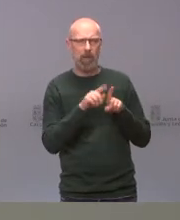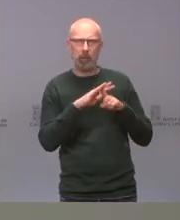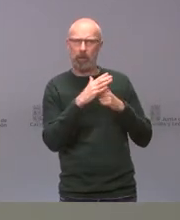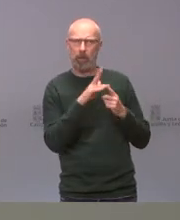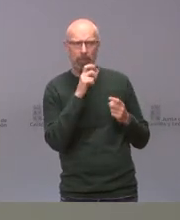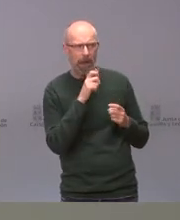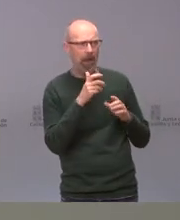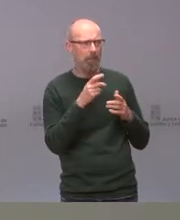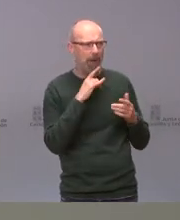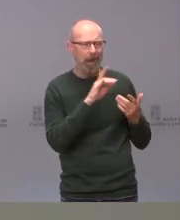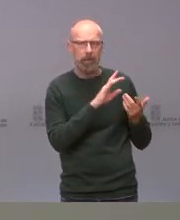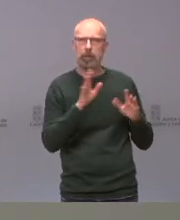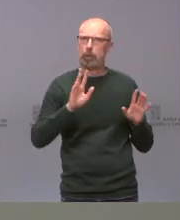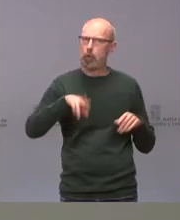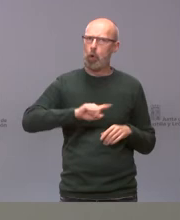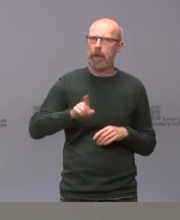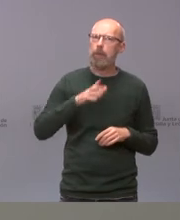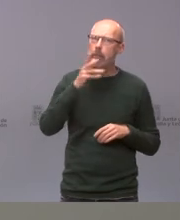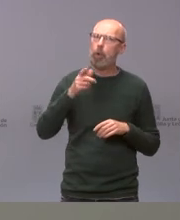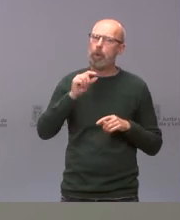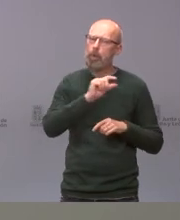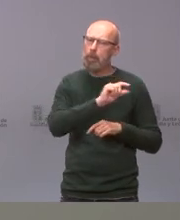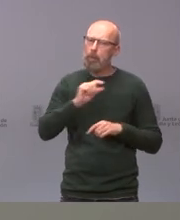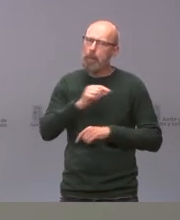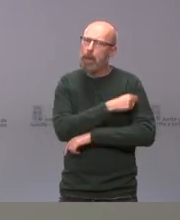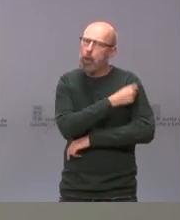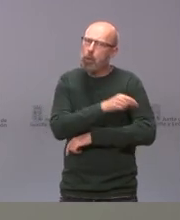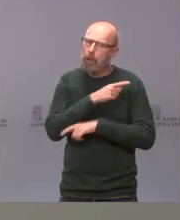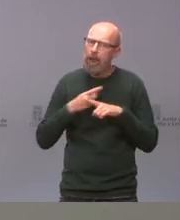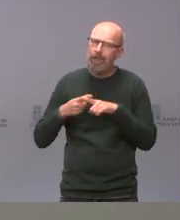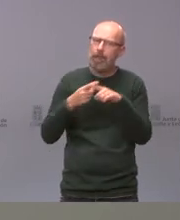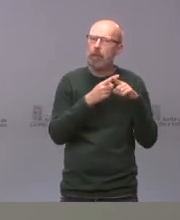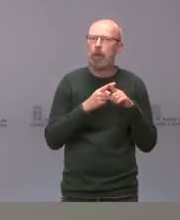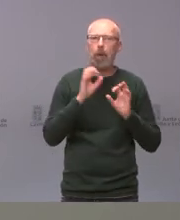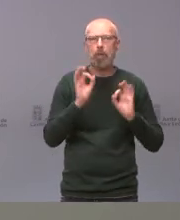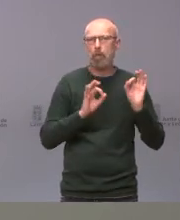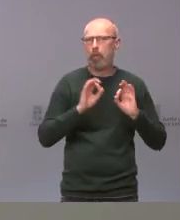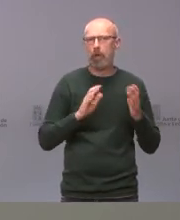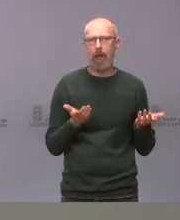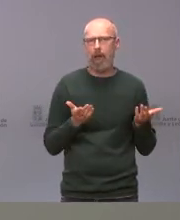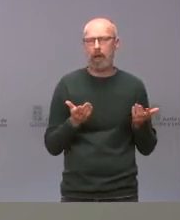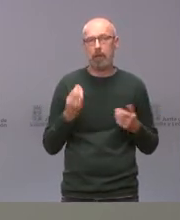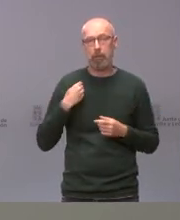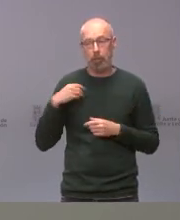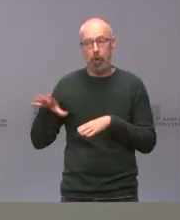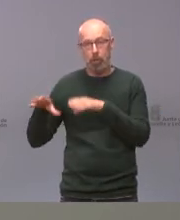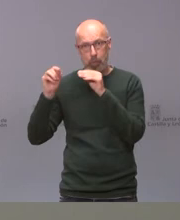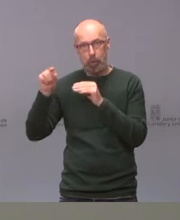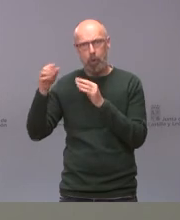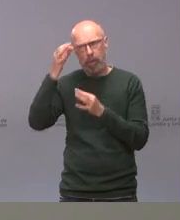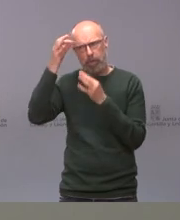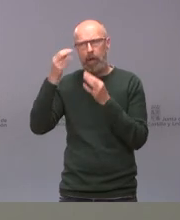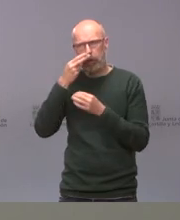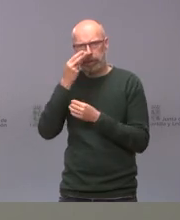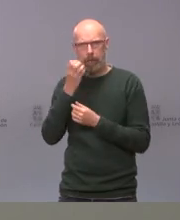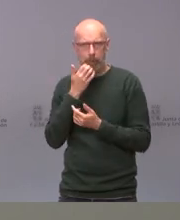porque se produce una redistribución de vacunas proporcional. Y en relación a Burgos, pues hay datos que son muy, muy interesantes.